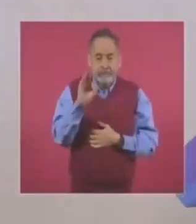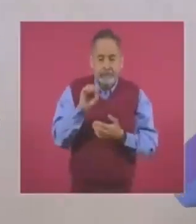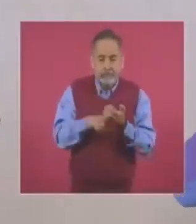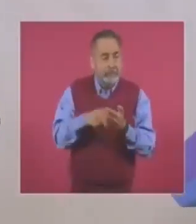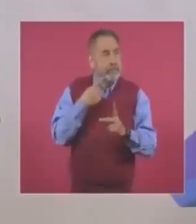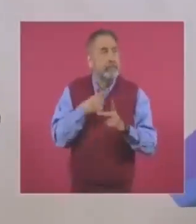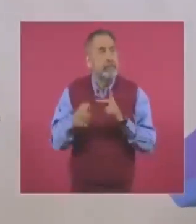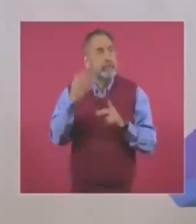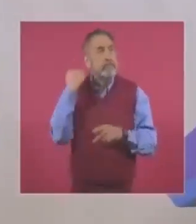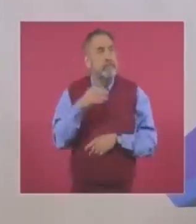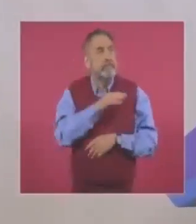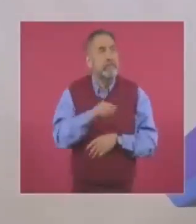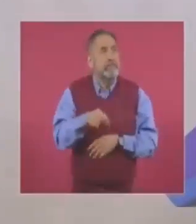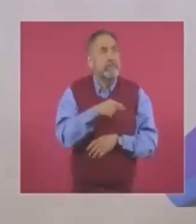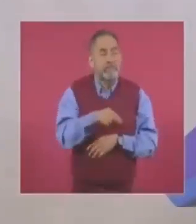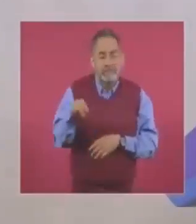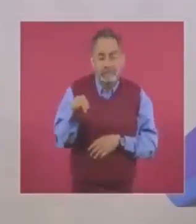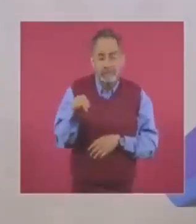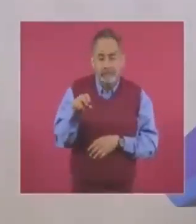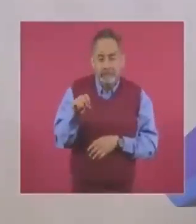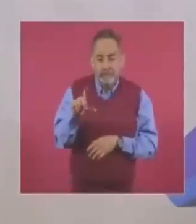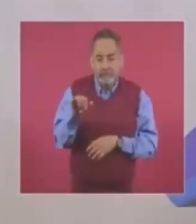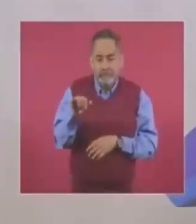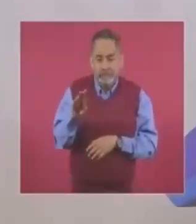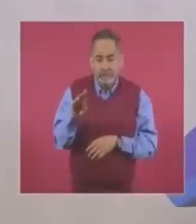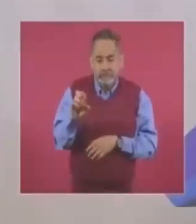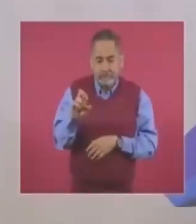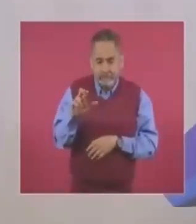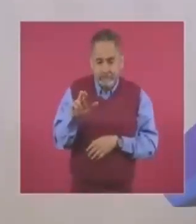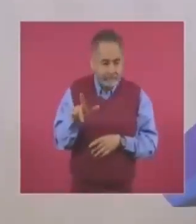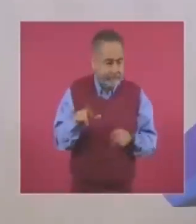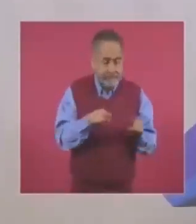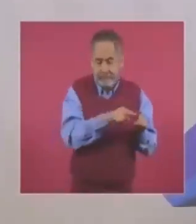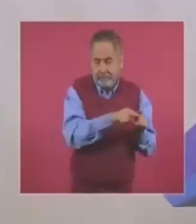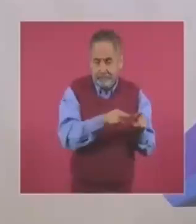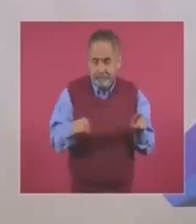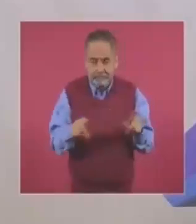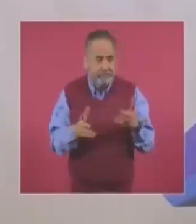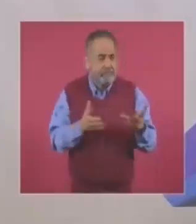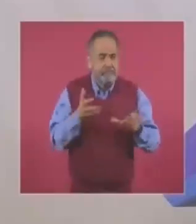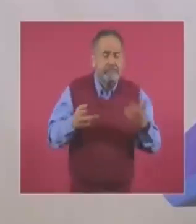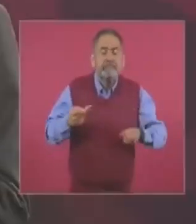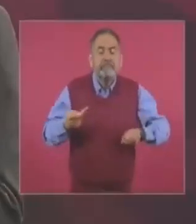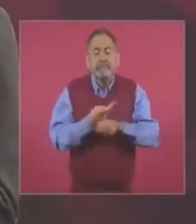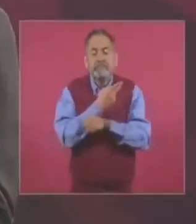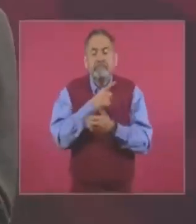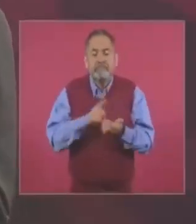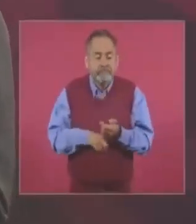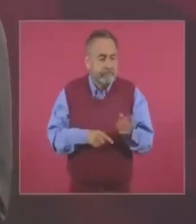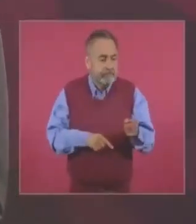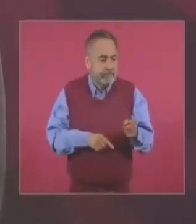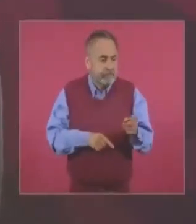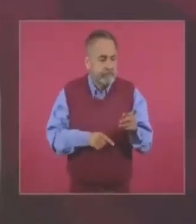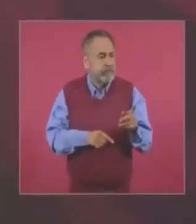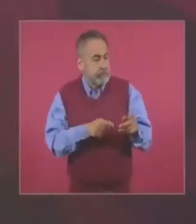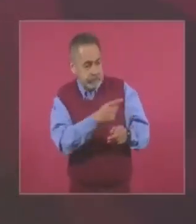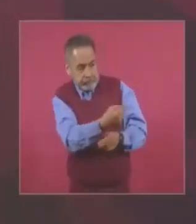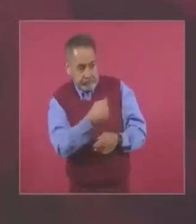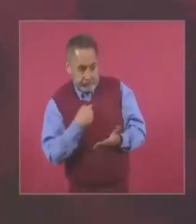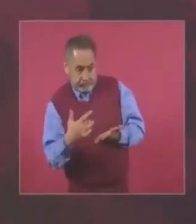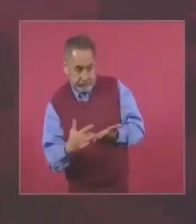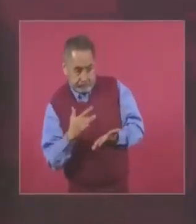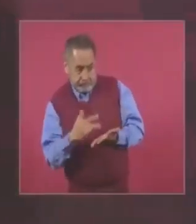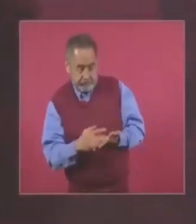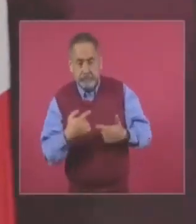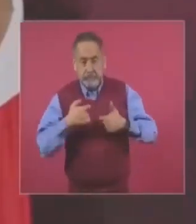Ken Salazar señala que esta reforma al Poder Judicial de la Federación, sobre todo esta elección